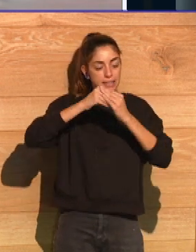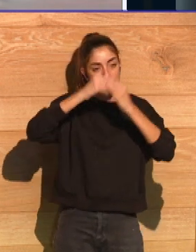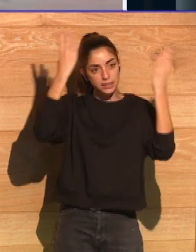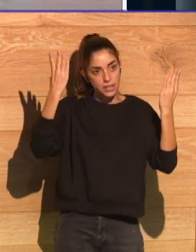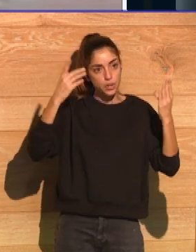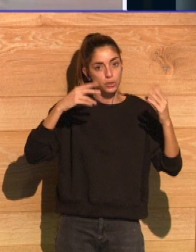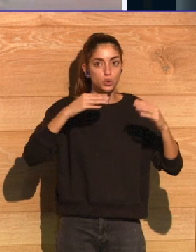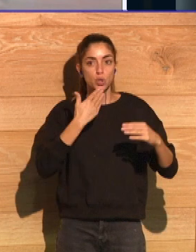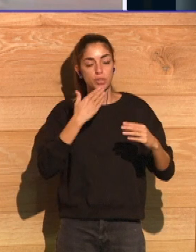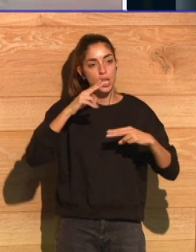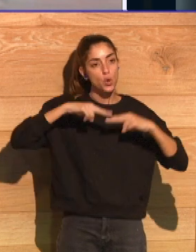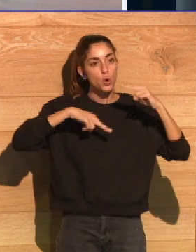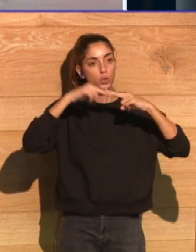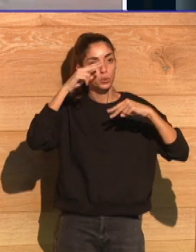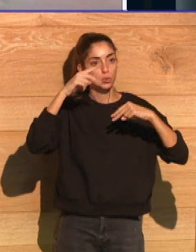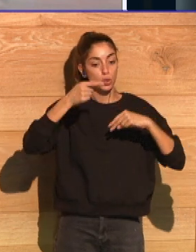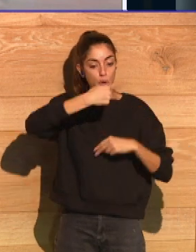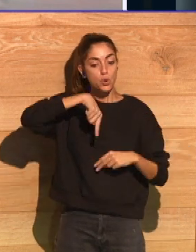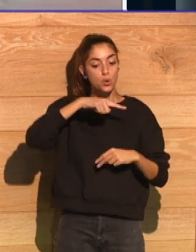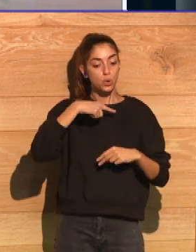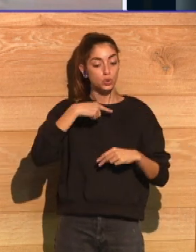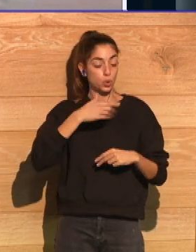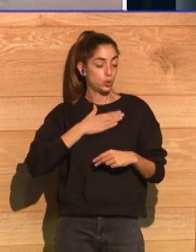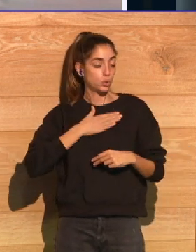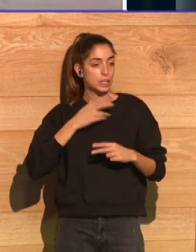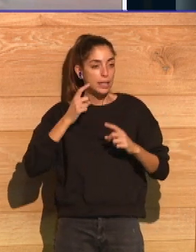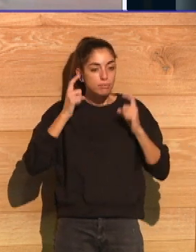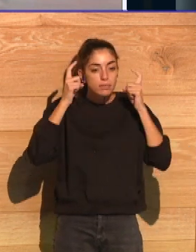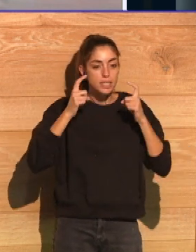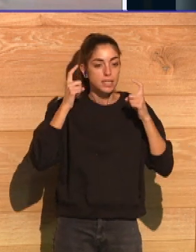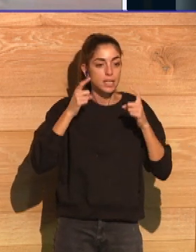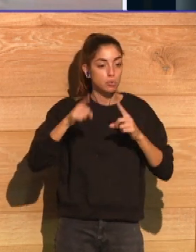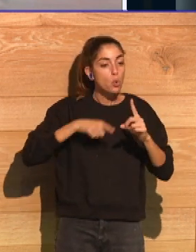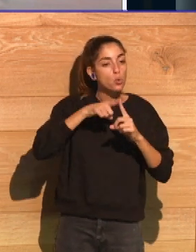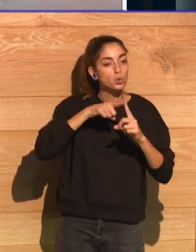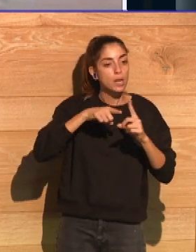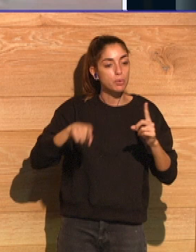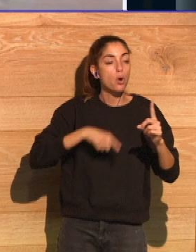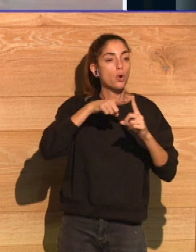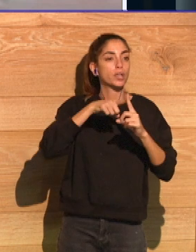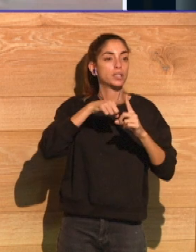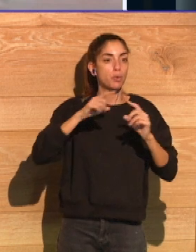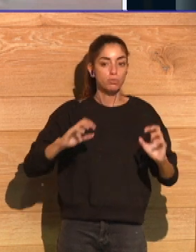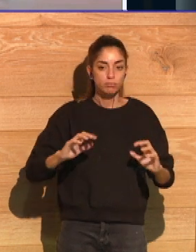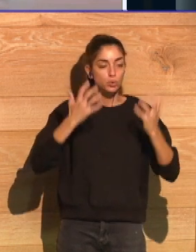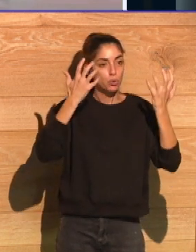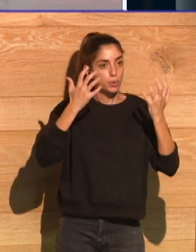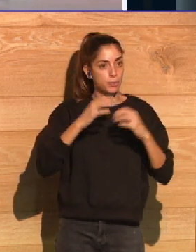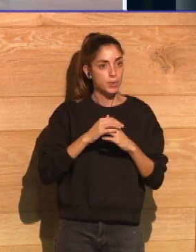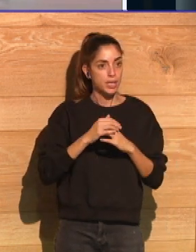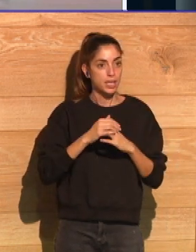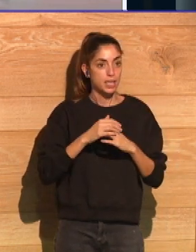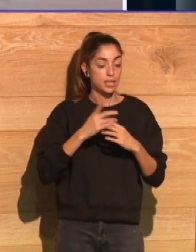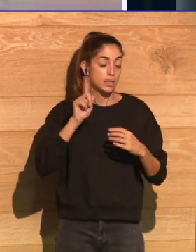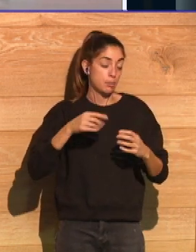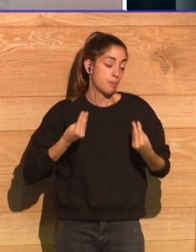construcción que nosotros mismos hacemos, que utilizamos para sobrevivir y poder seguir con nuestras vidas,